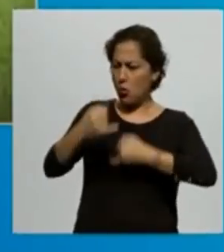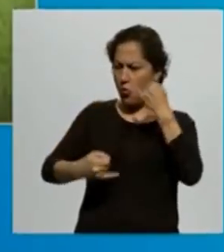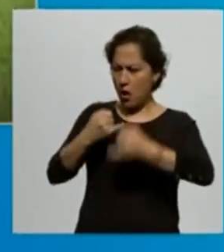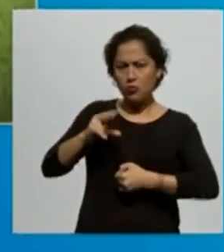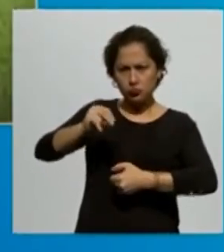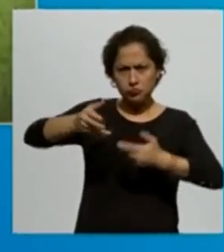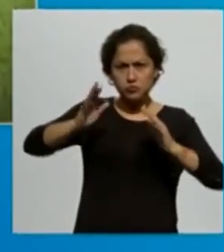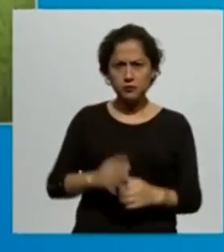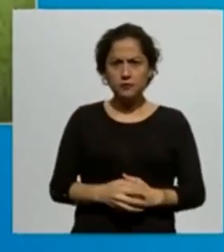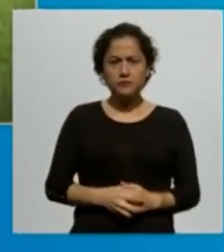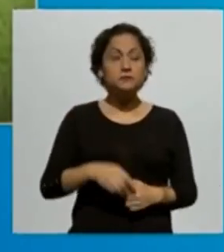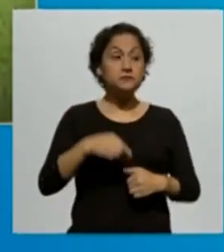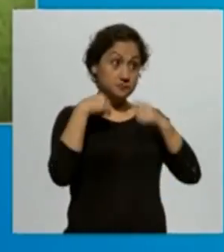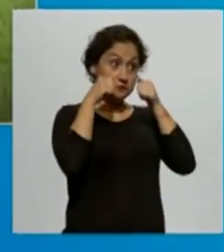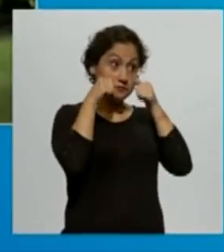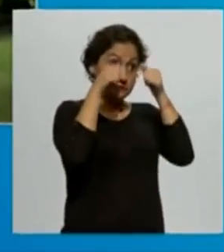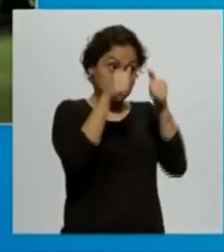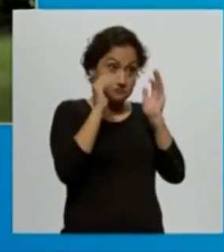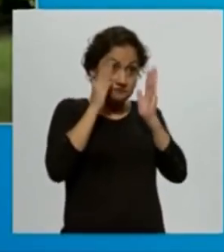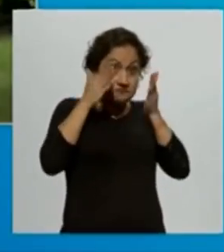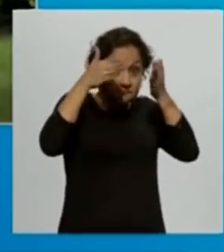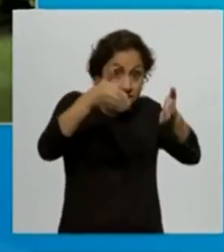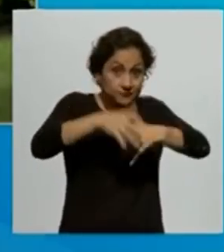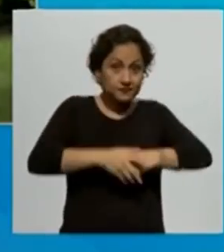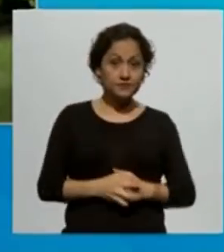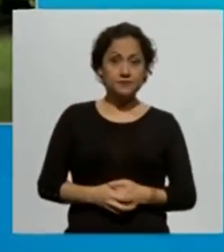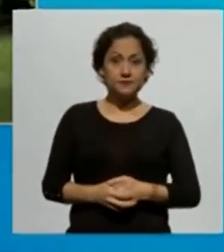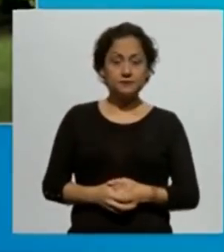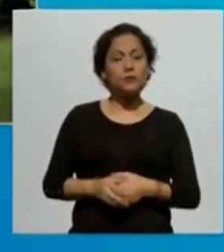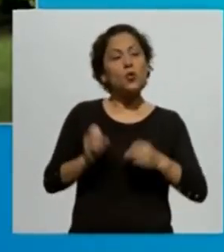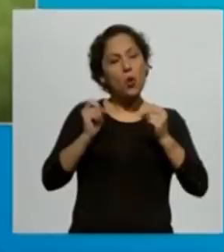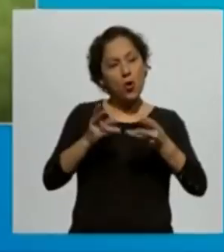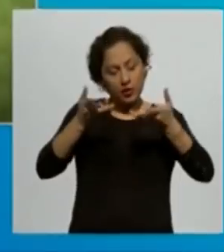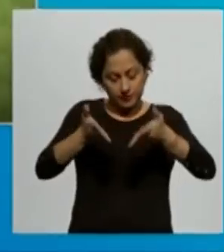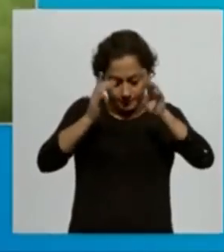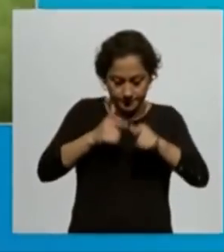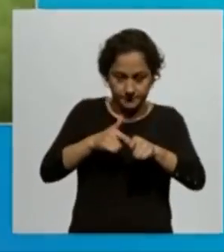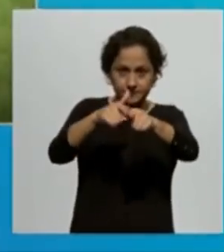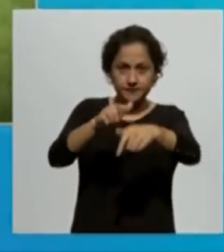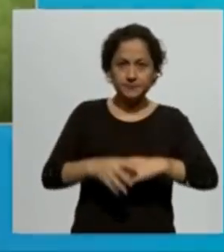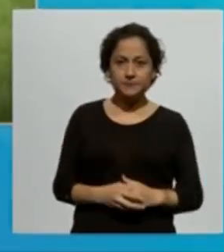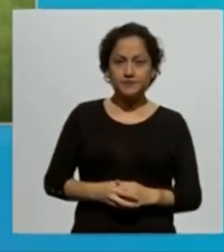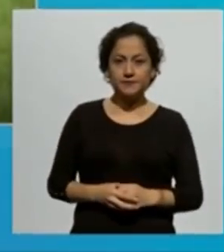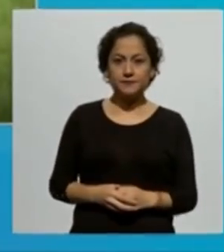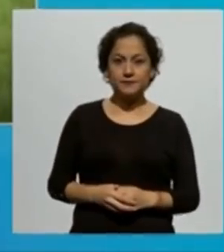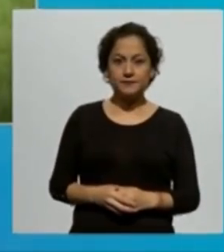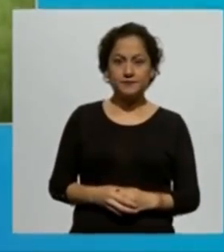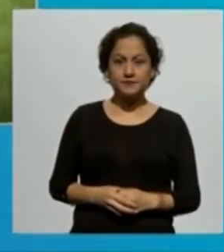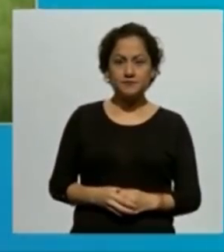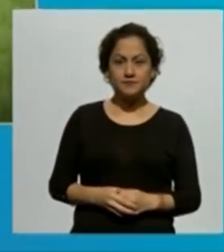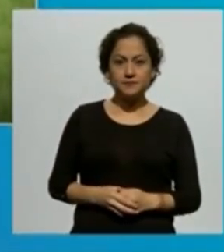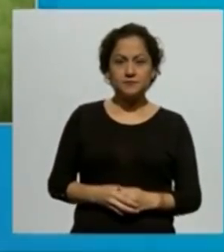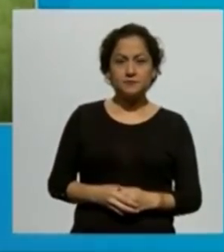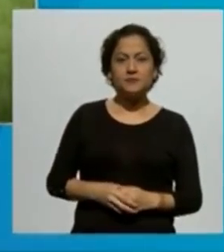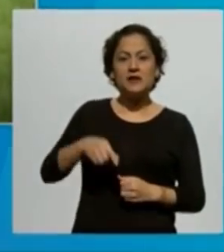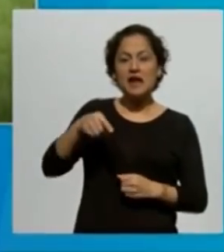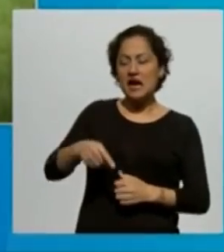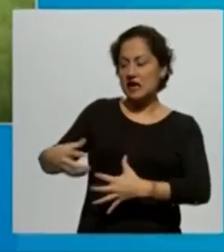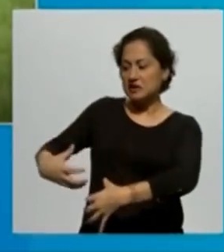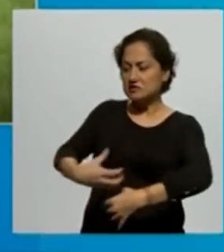Estoy atento y concentrado. Bueno, sigamos. Nadie saltará a esta dama porque es